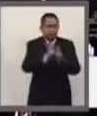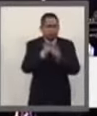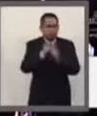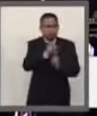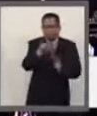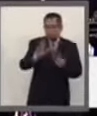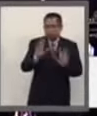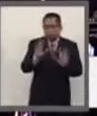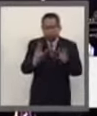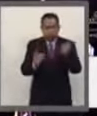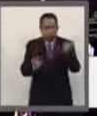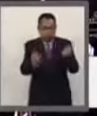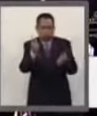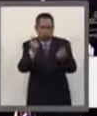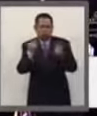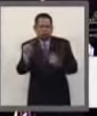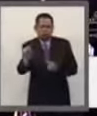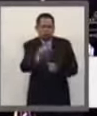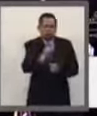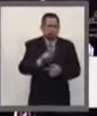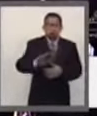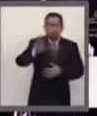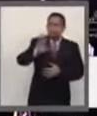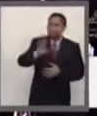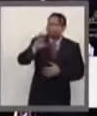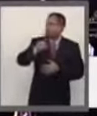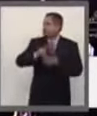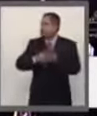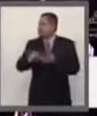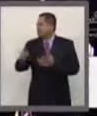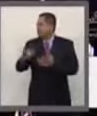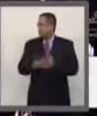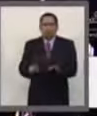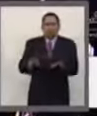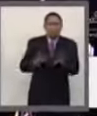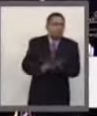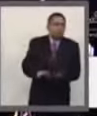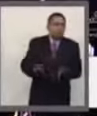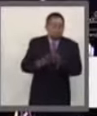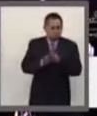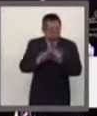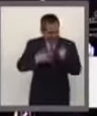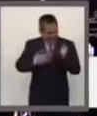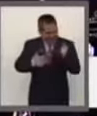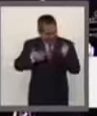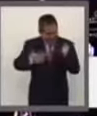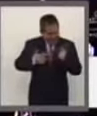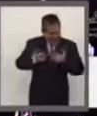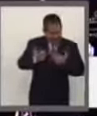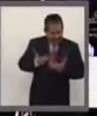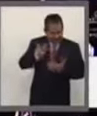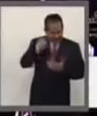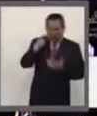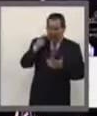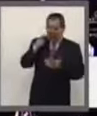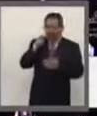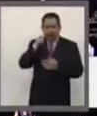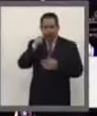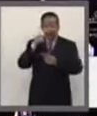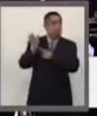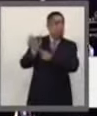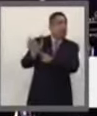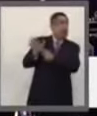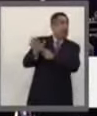todos, como si todo el tiempo se preguntaran cómo argumento para evidenciar que hay una